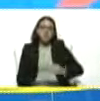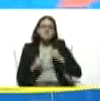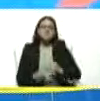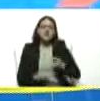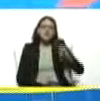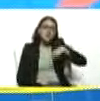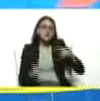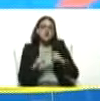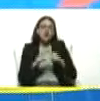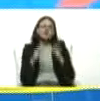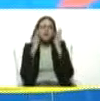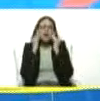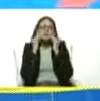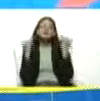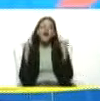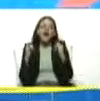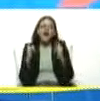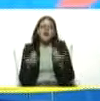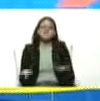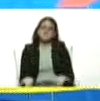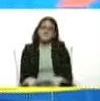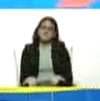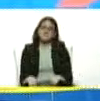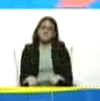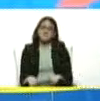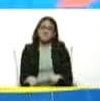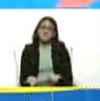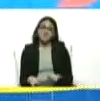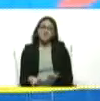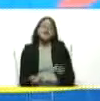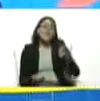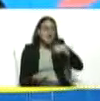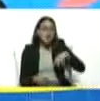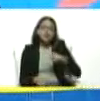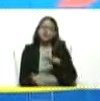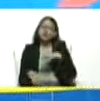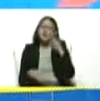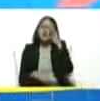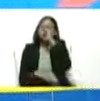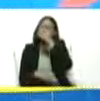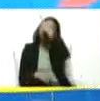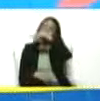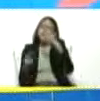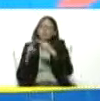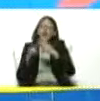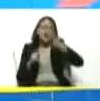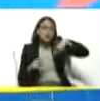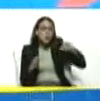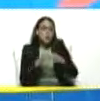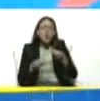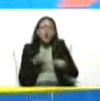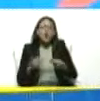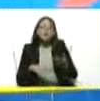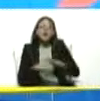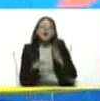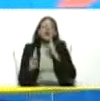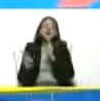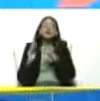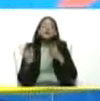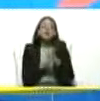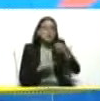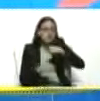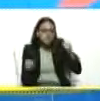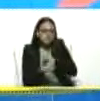forma. Y por sus obras los conoceréis, dice la Biblia, ¿verdad? Por sus